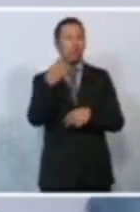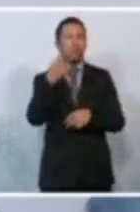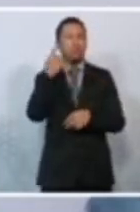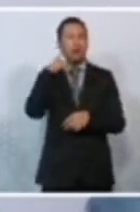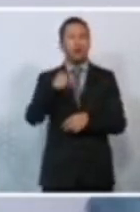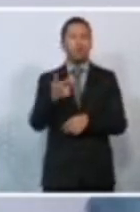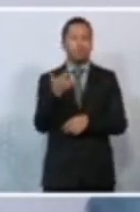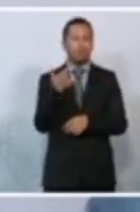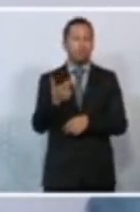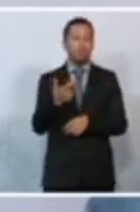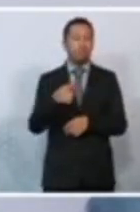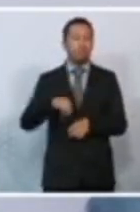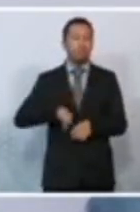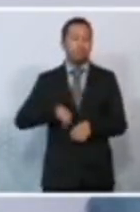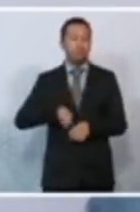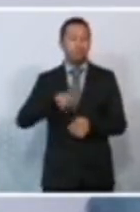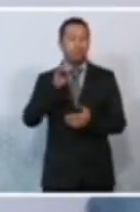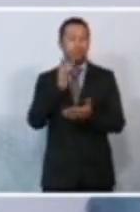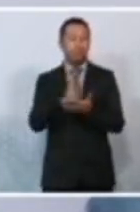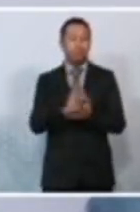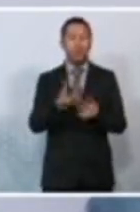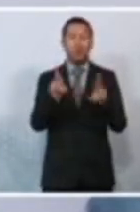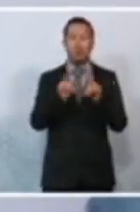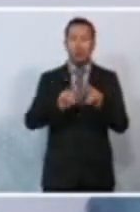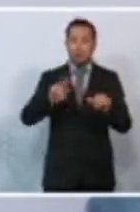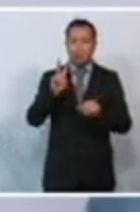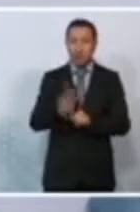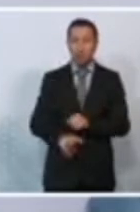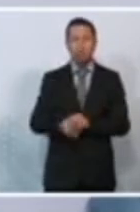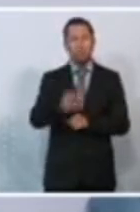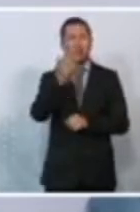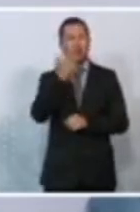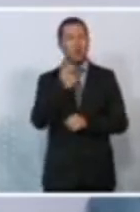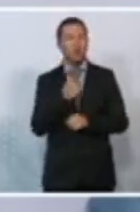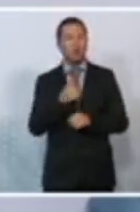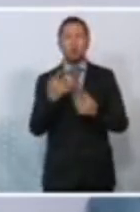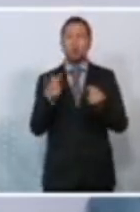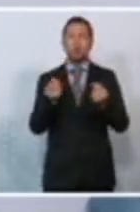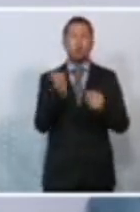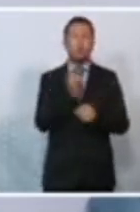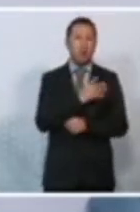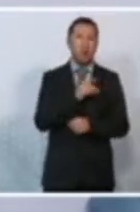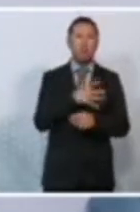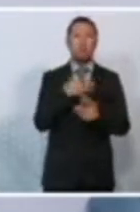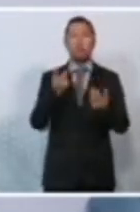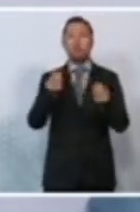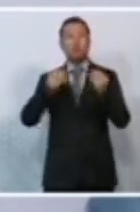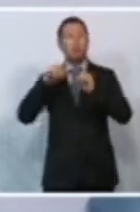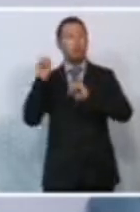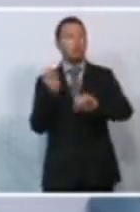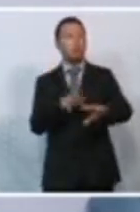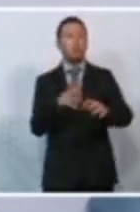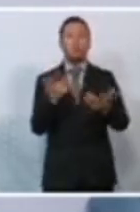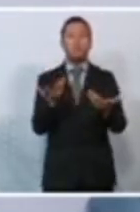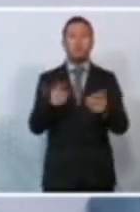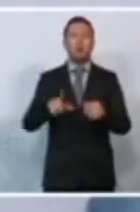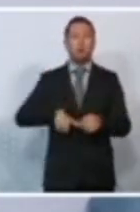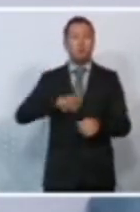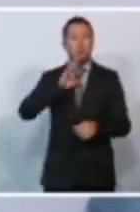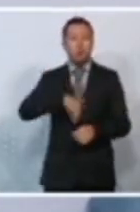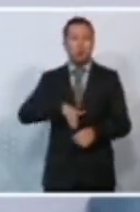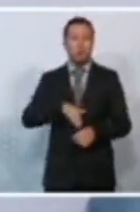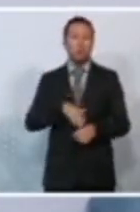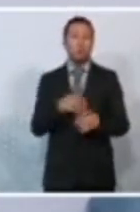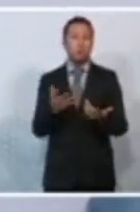mientras la paz y la felicidad de nuestras familias se han ido perdiendo entre el miedo, el abandono y la frivolidad de los malos gobiernos.